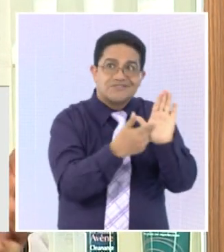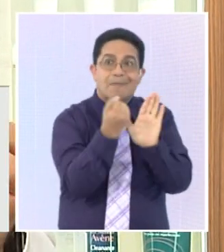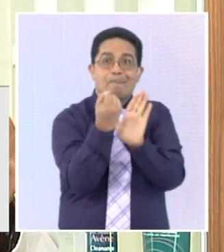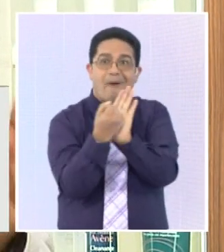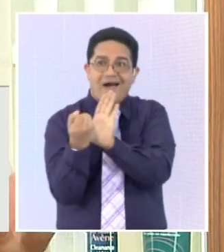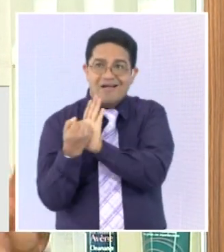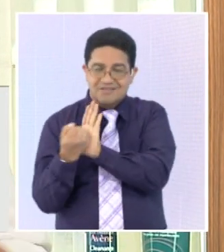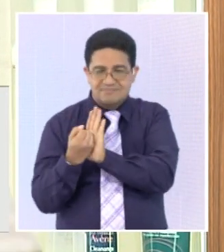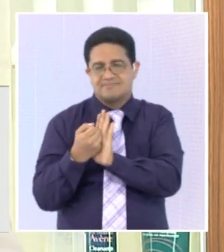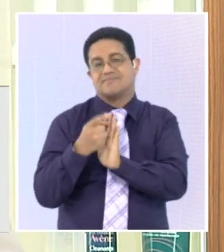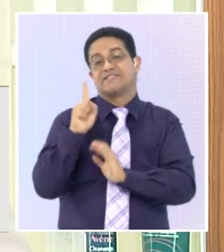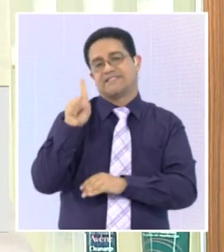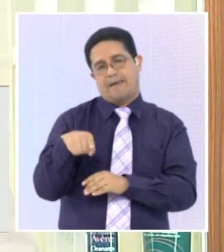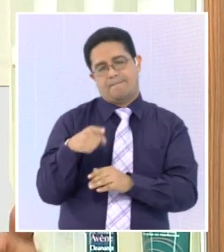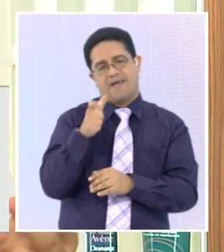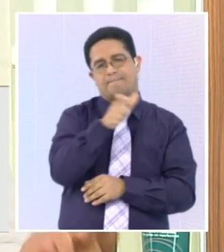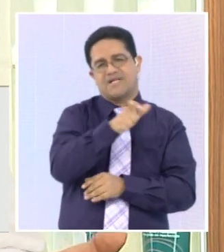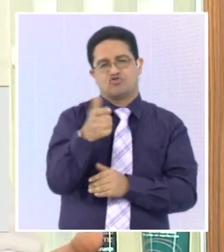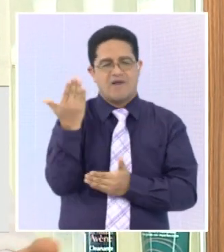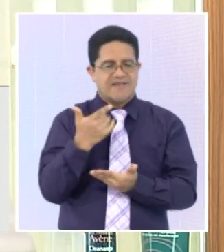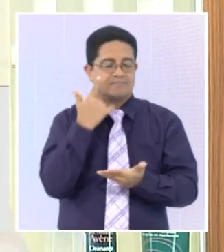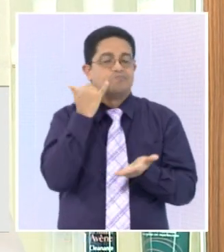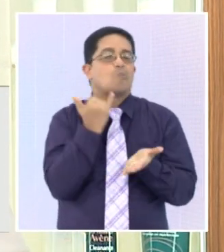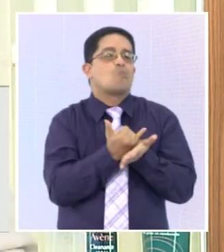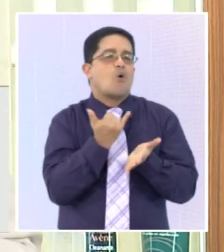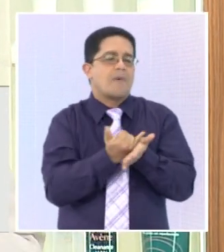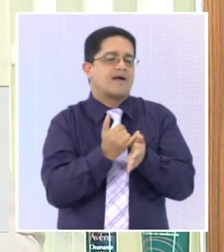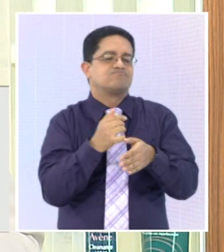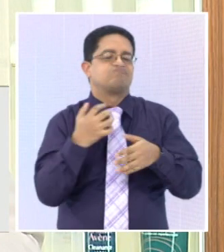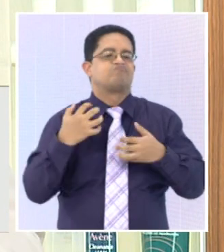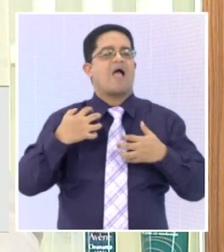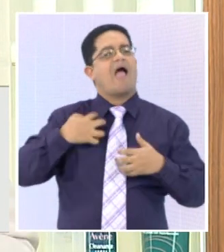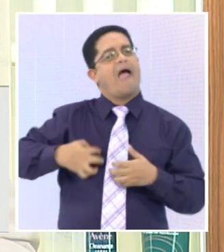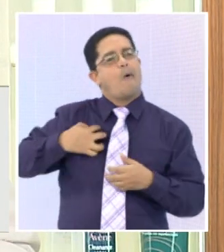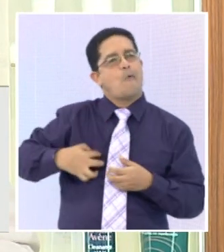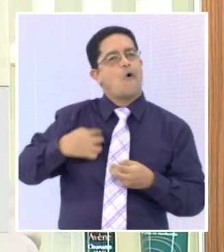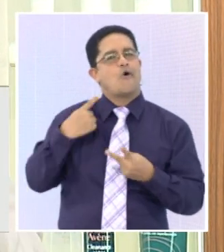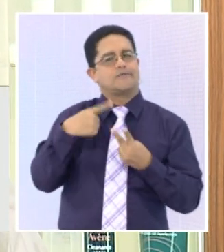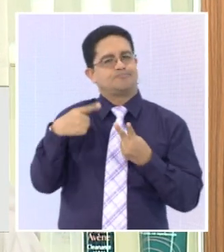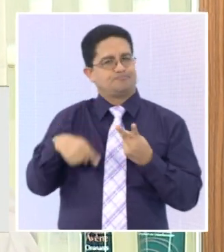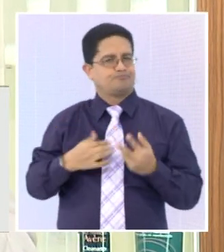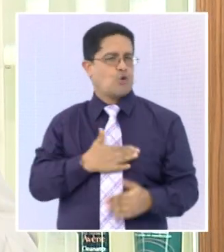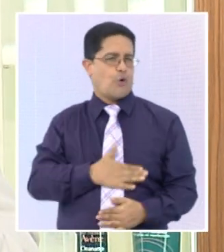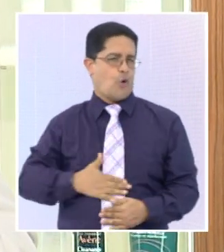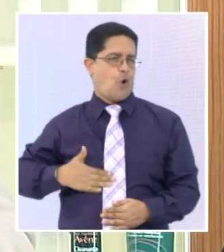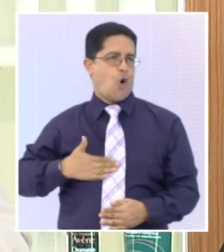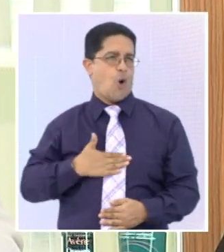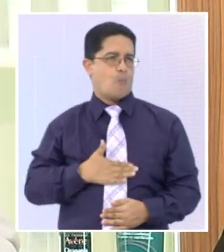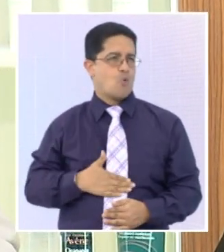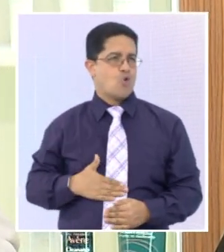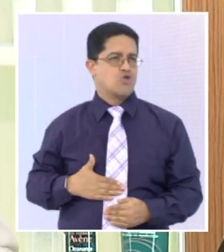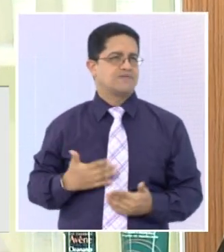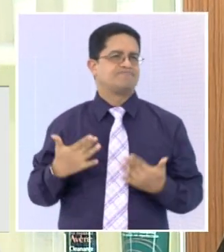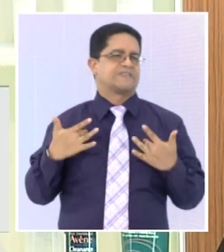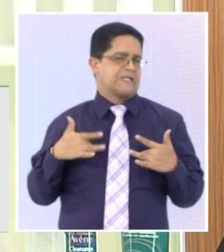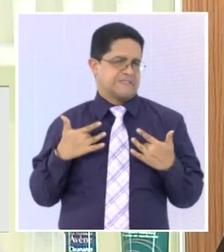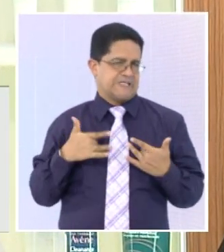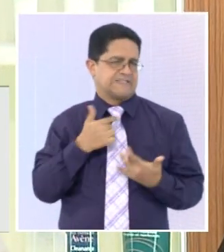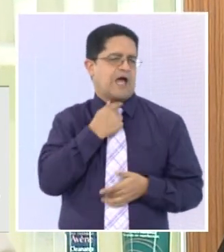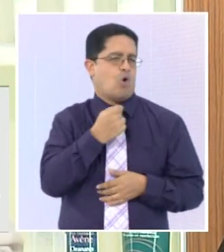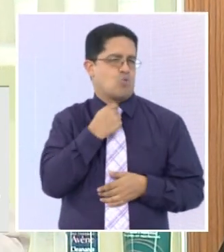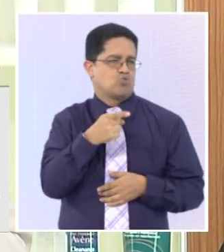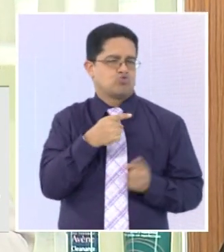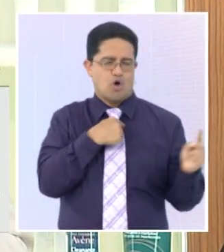la gente pueda testear jabones, probar productos de una manera más cómoda, que se sientan agradados en el